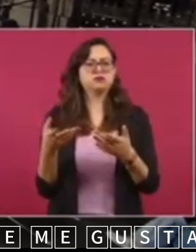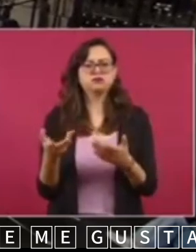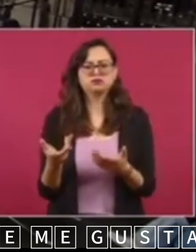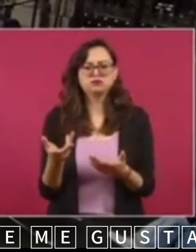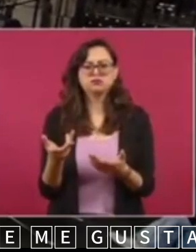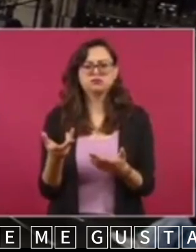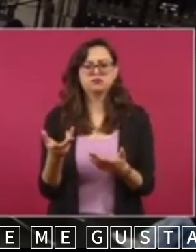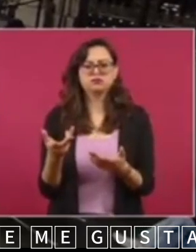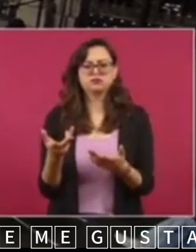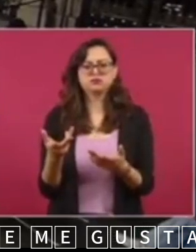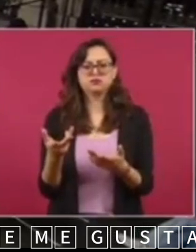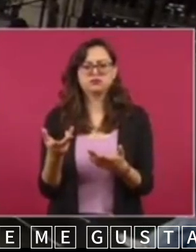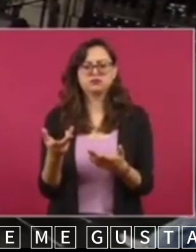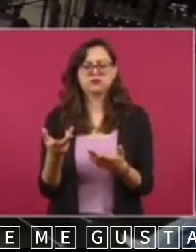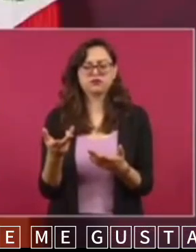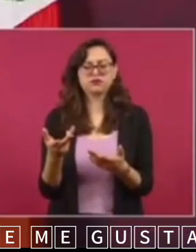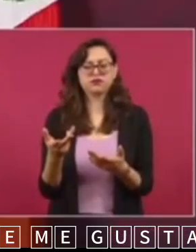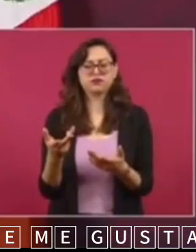en